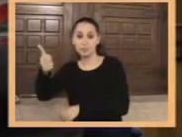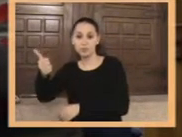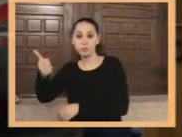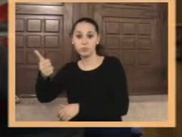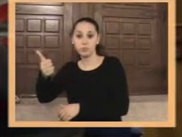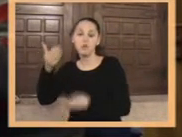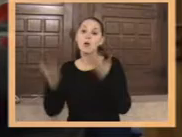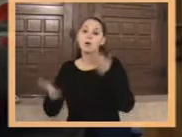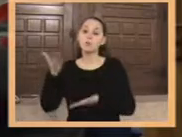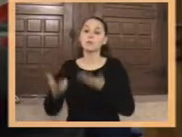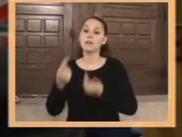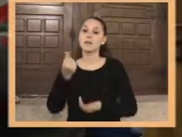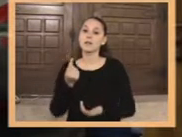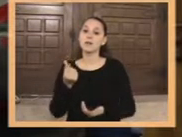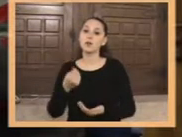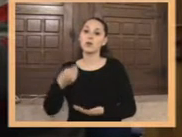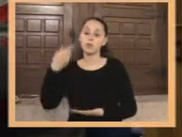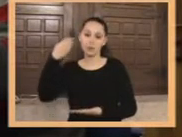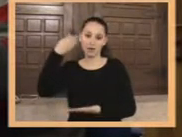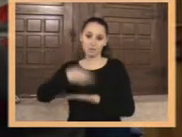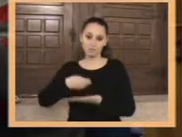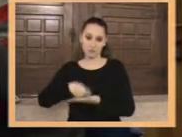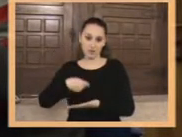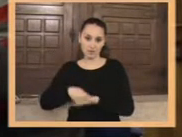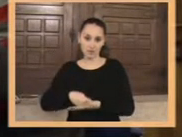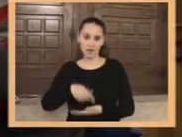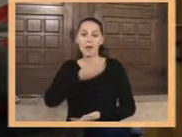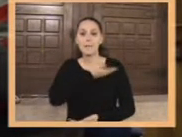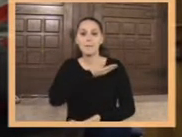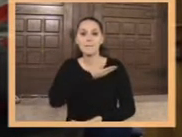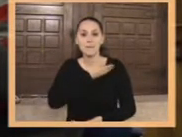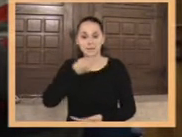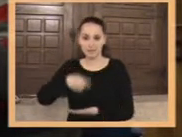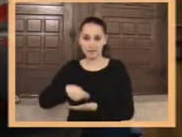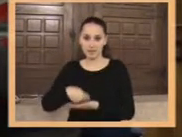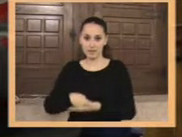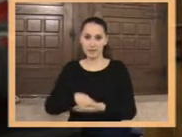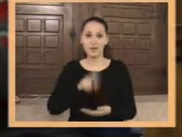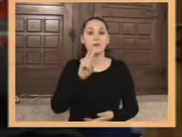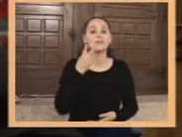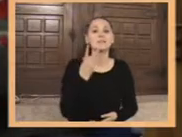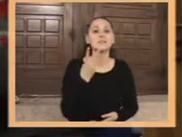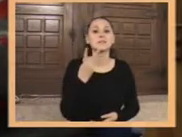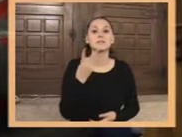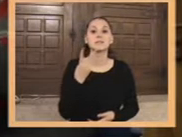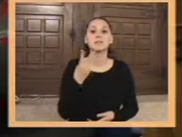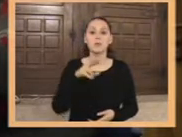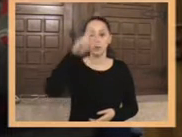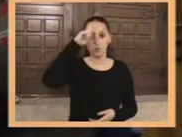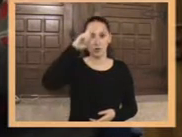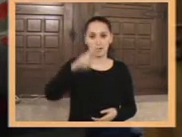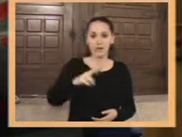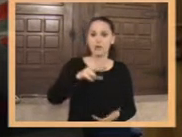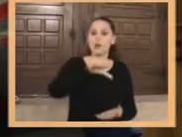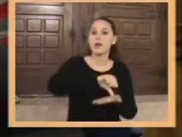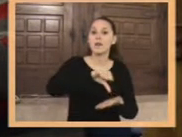compensación económica. Segundo, instar a que los locales y edificios religiosos no utilizados para culto, tanto en la ciudad de Plasencia como